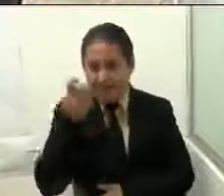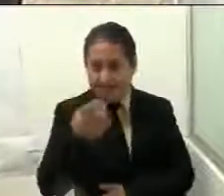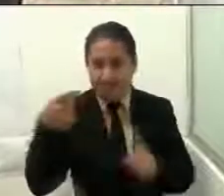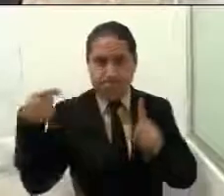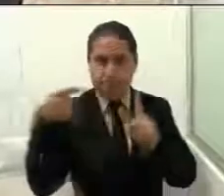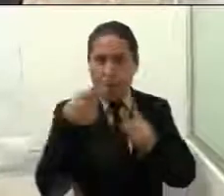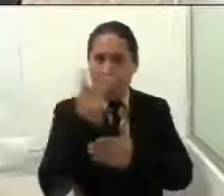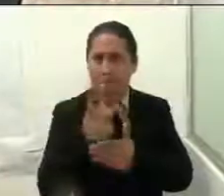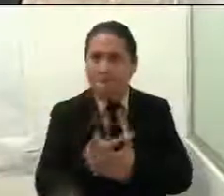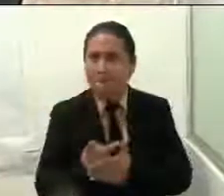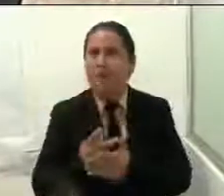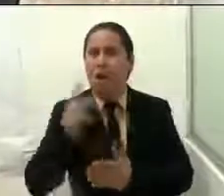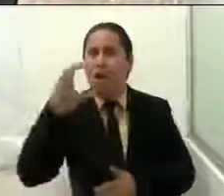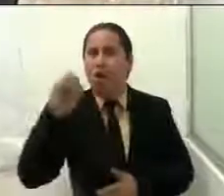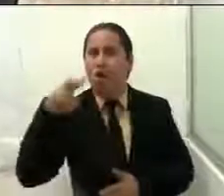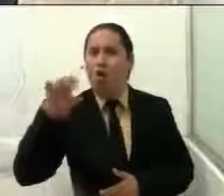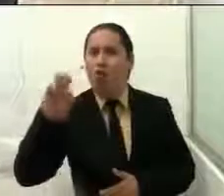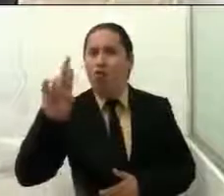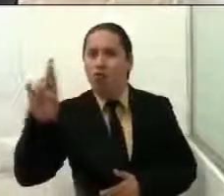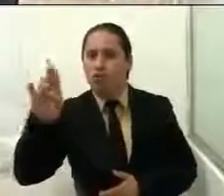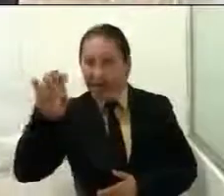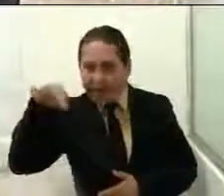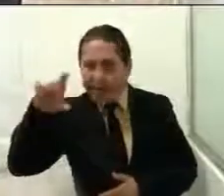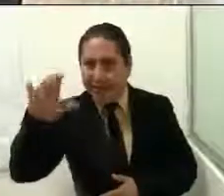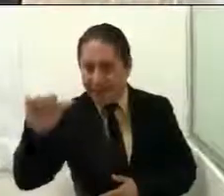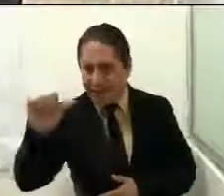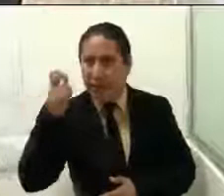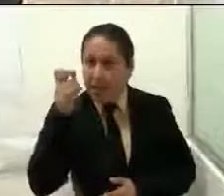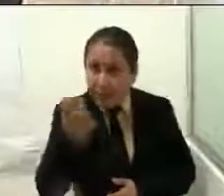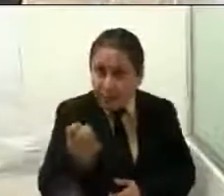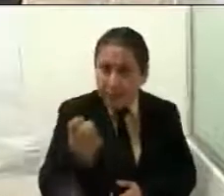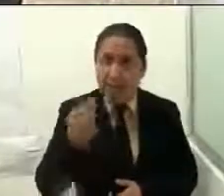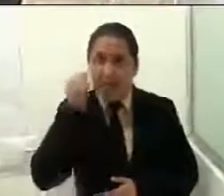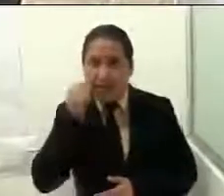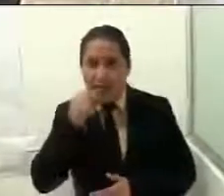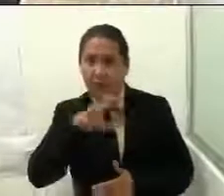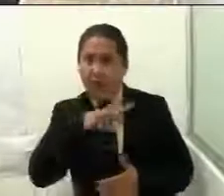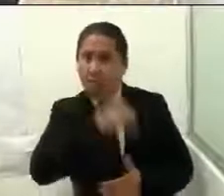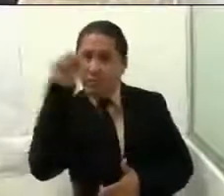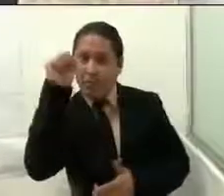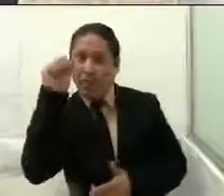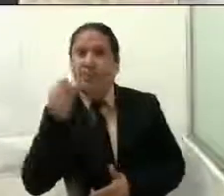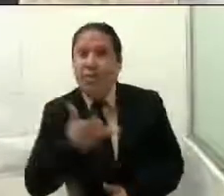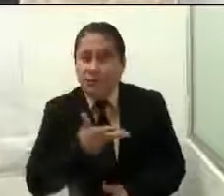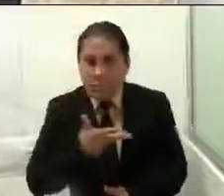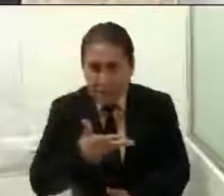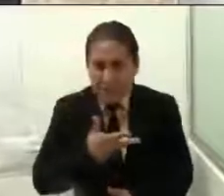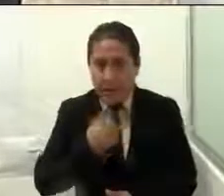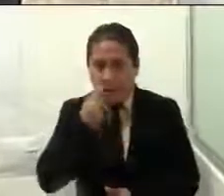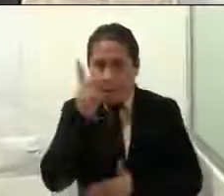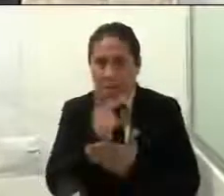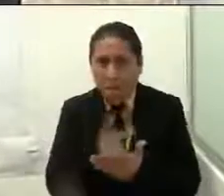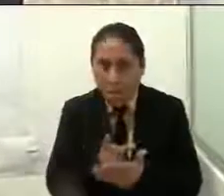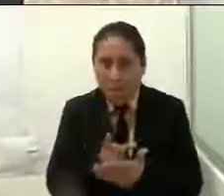programa de concurrencia en el programa de concurrencia vamos a encontrar prácticamente el programa